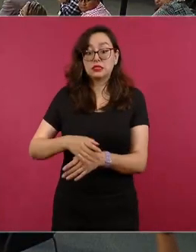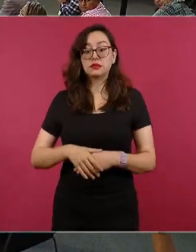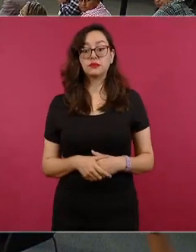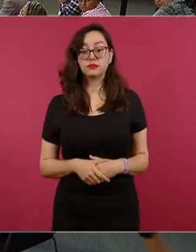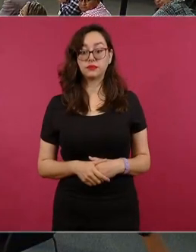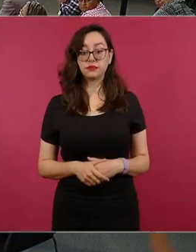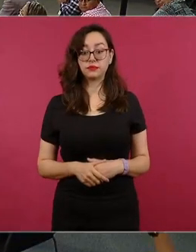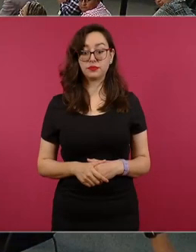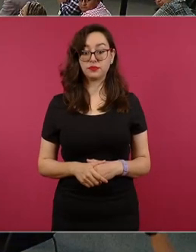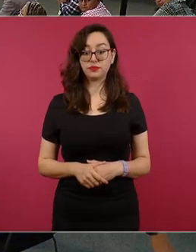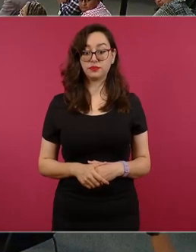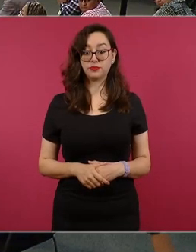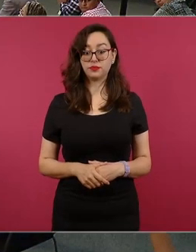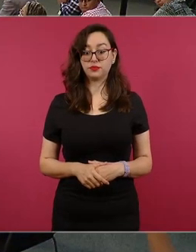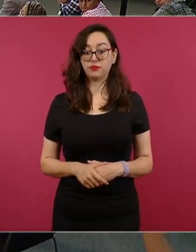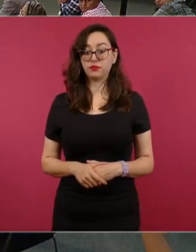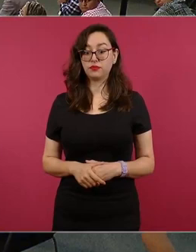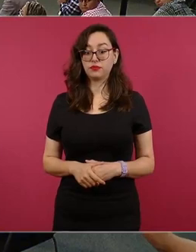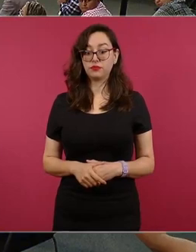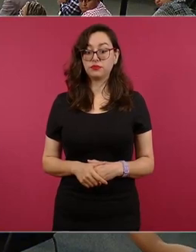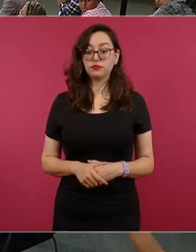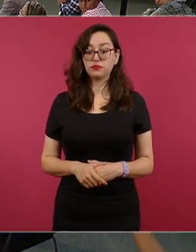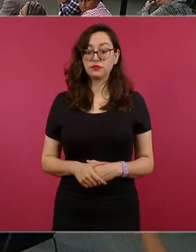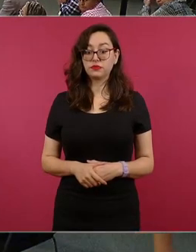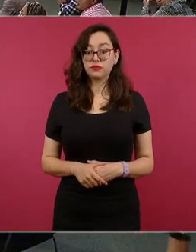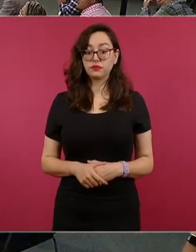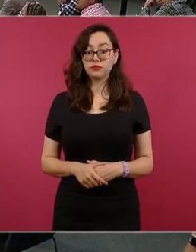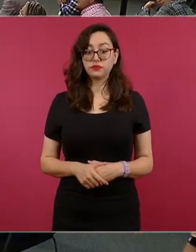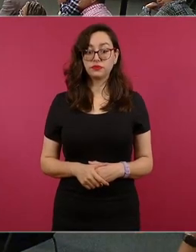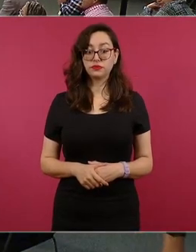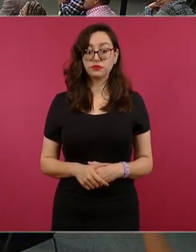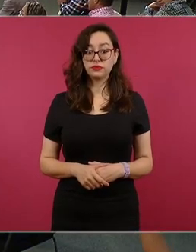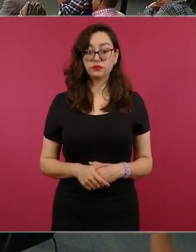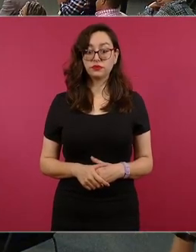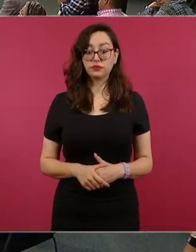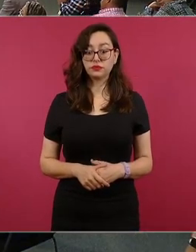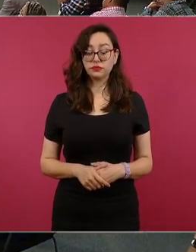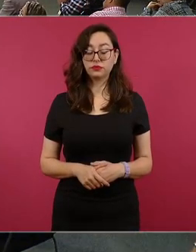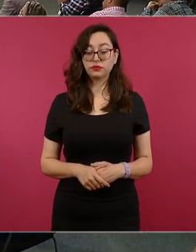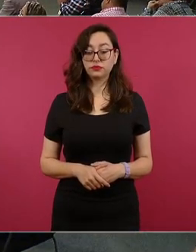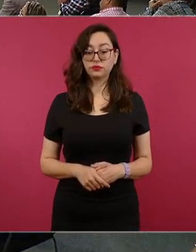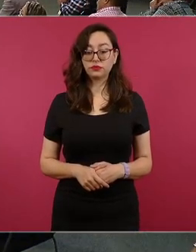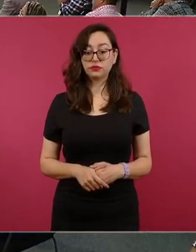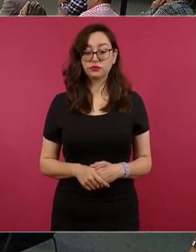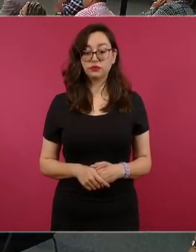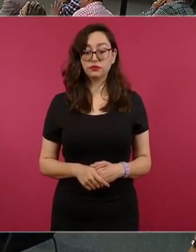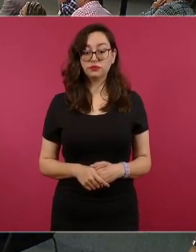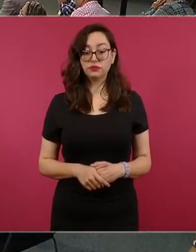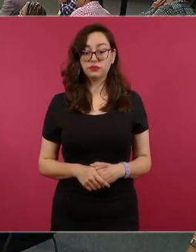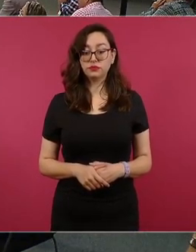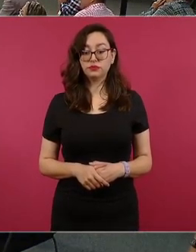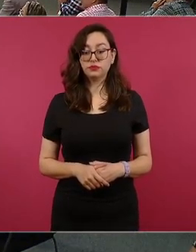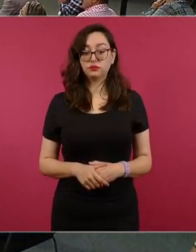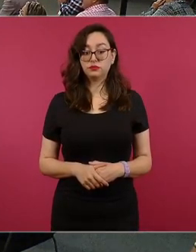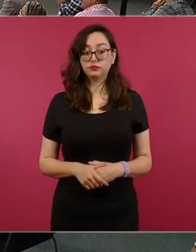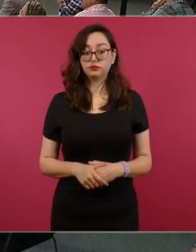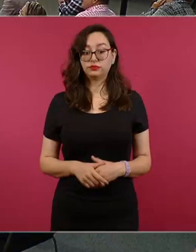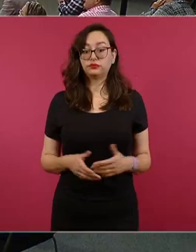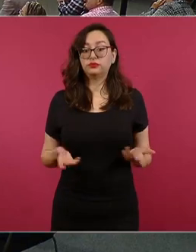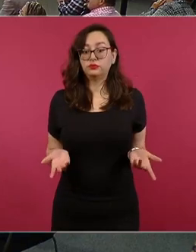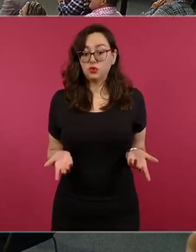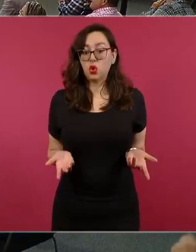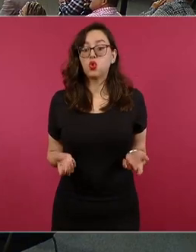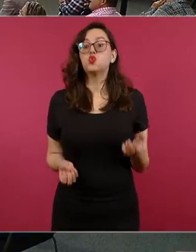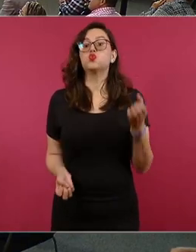cotizadas o con qué edad estarían ajustándose a esa jubilación? Con las reglas del 2020,